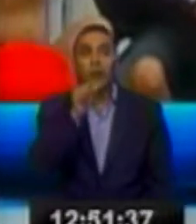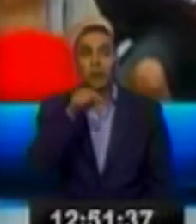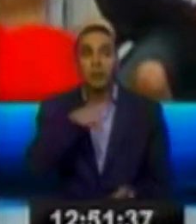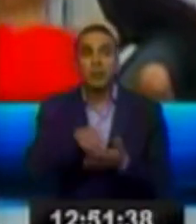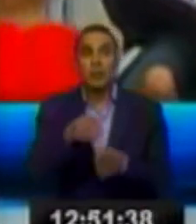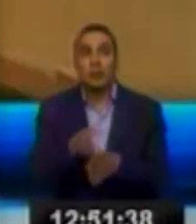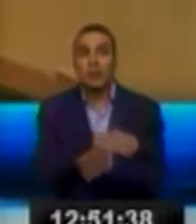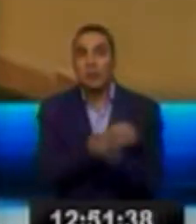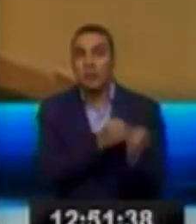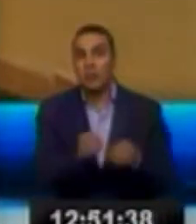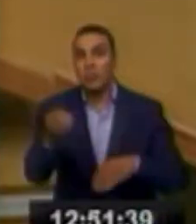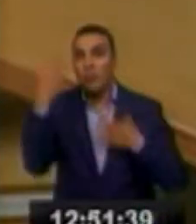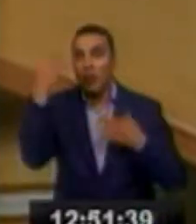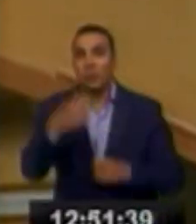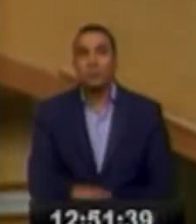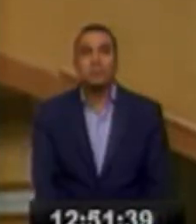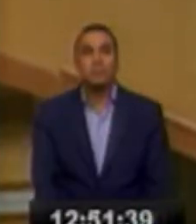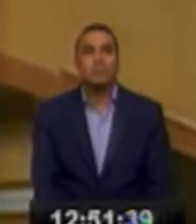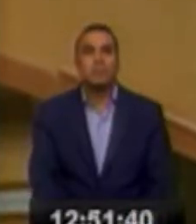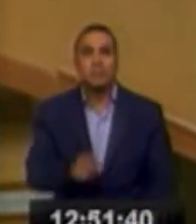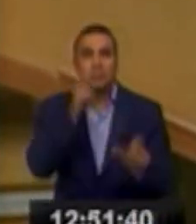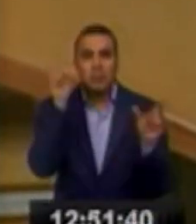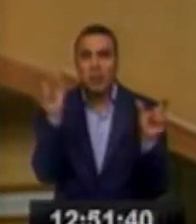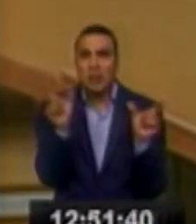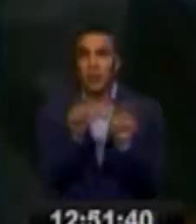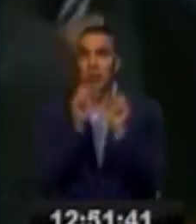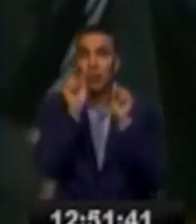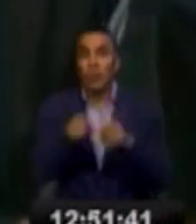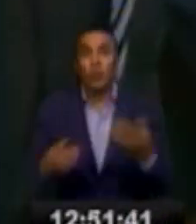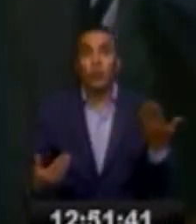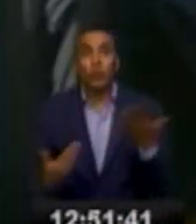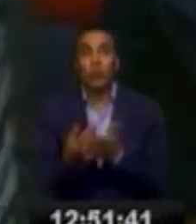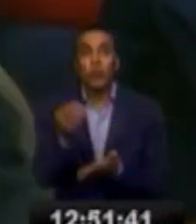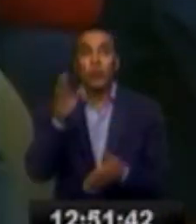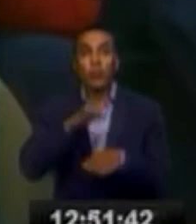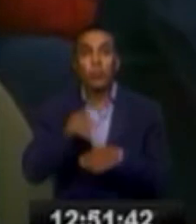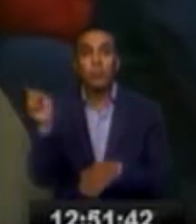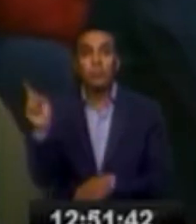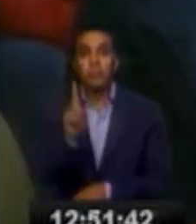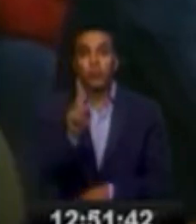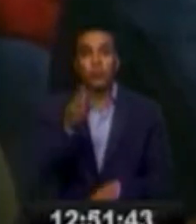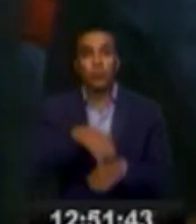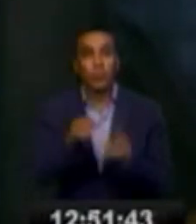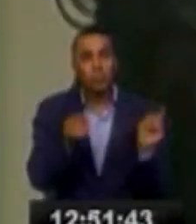antigua organización política? Precisamente, la Fiscalía podrá hacer nuevas vinculaciones